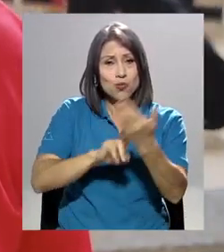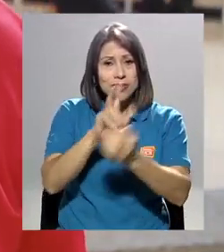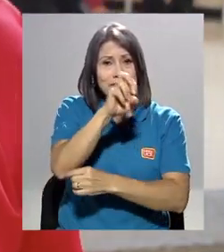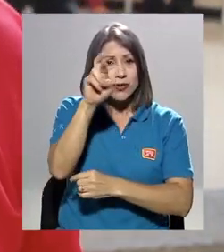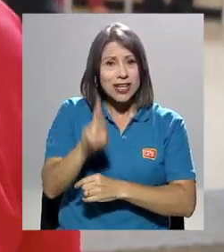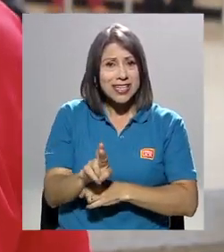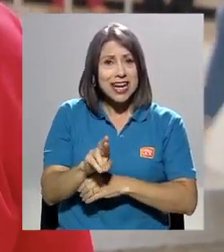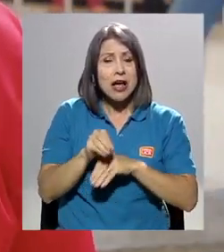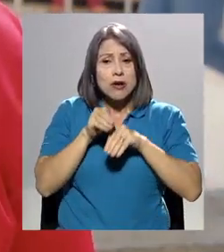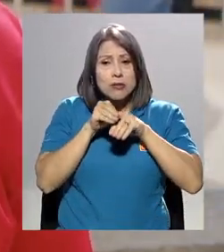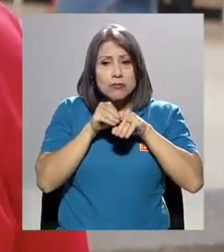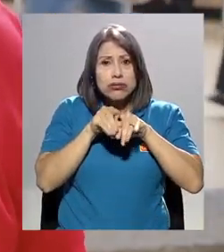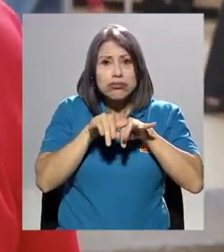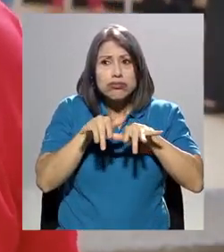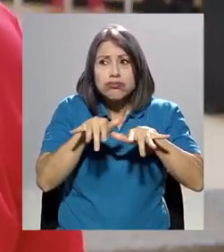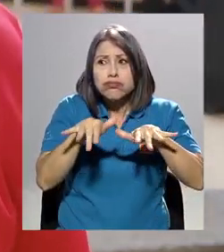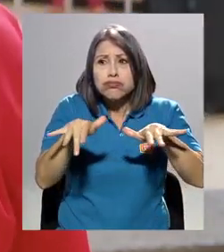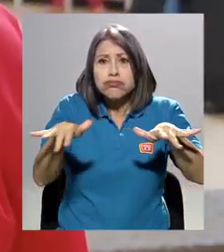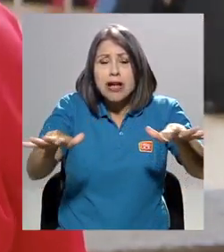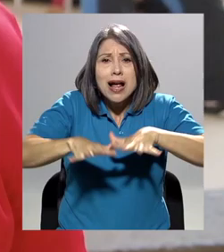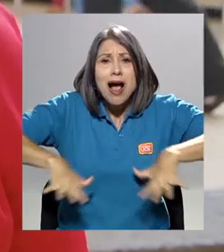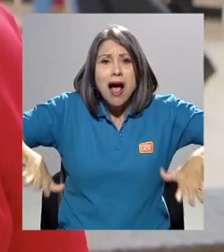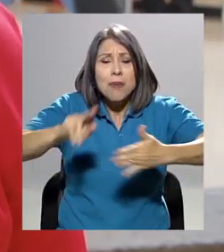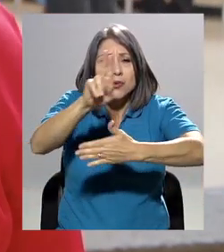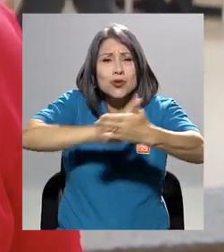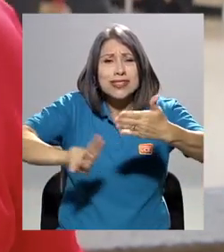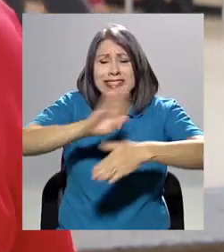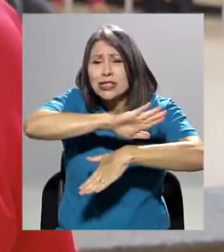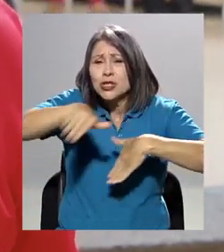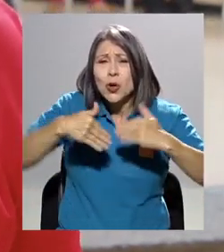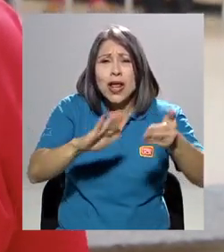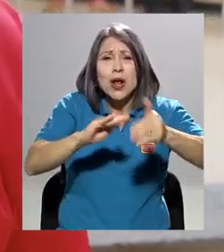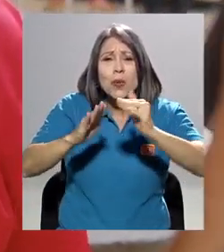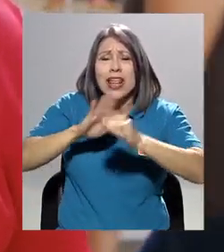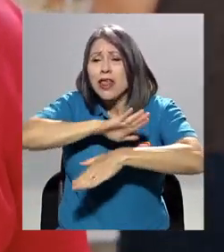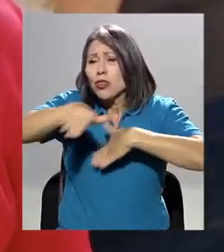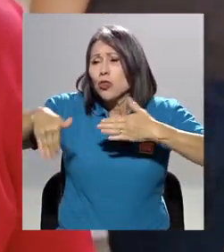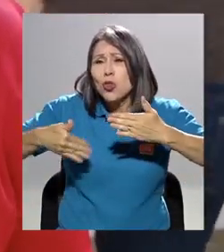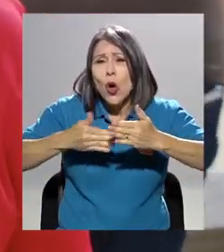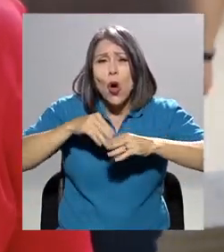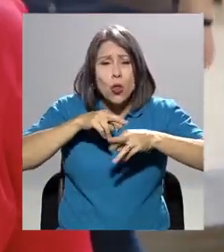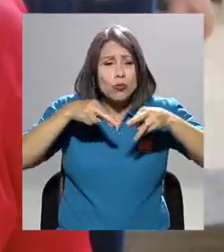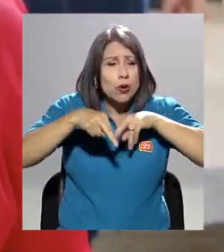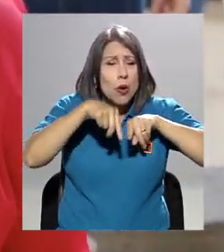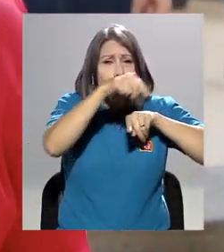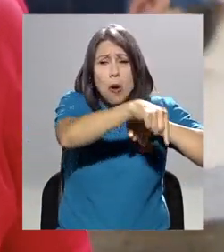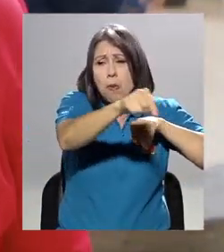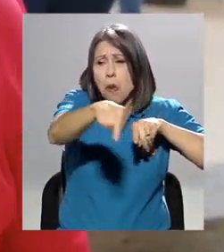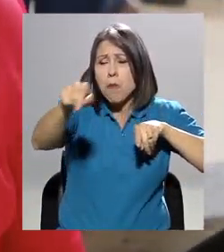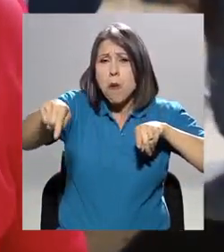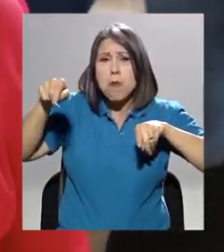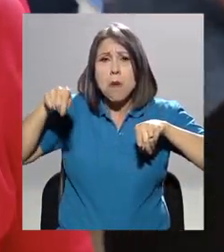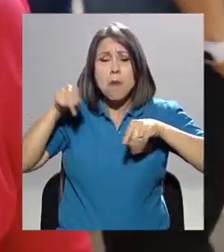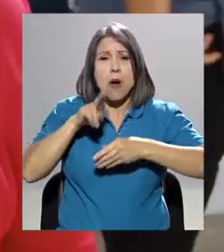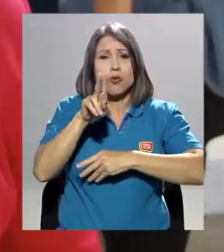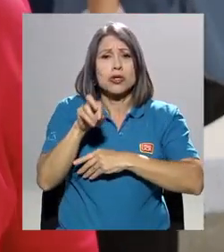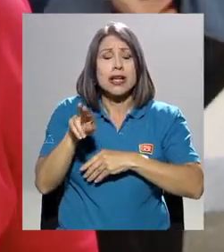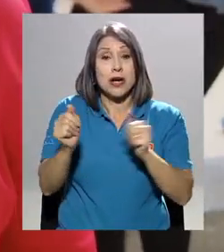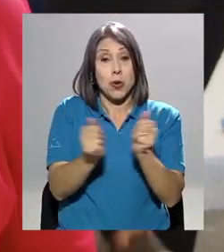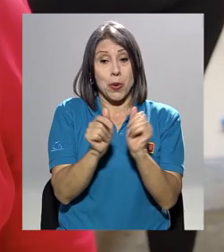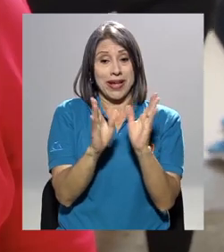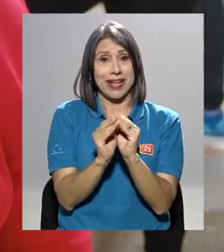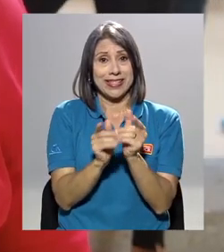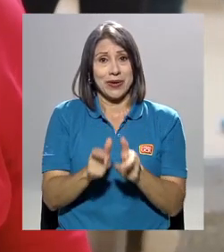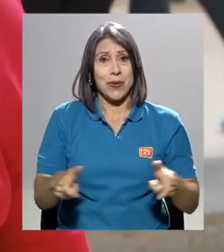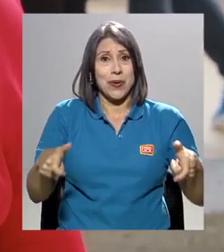proyecte al campus universitario, a toda la comunidad universitaria, a todas las sedes de la Universidad de Costa Rica, con este Congreso del